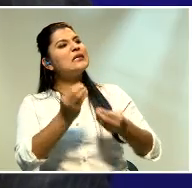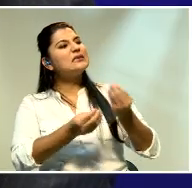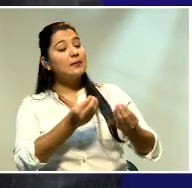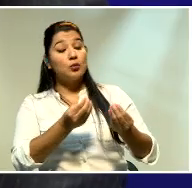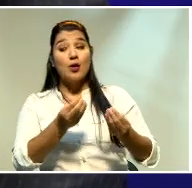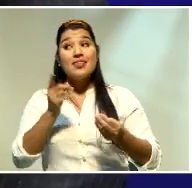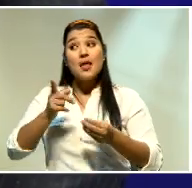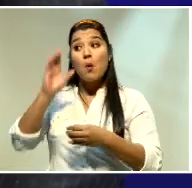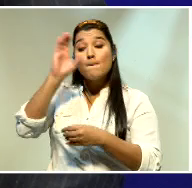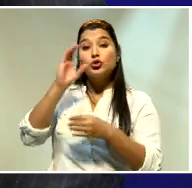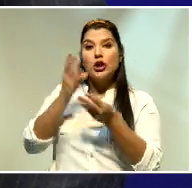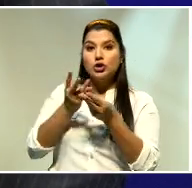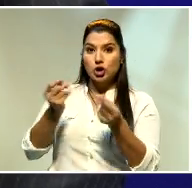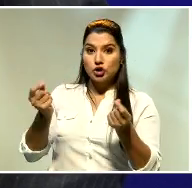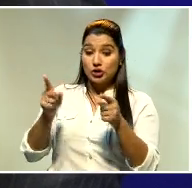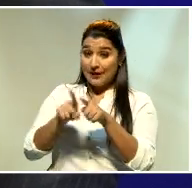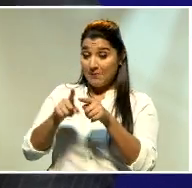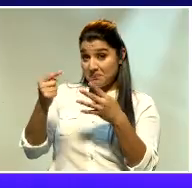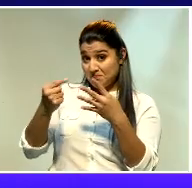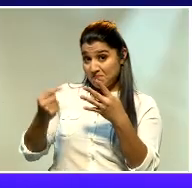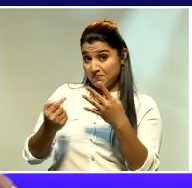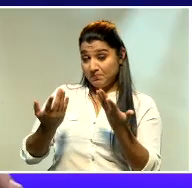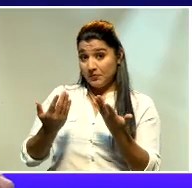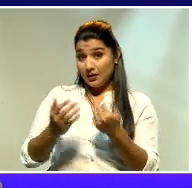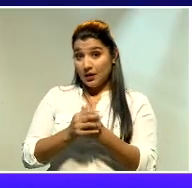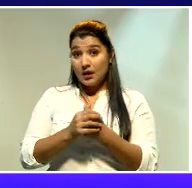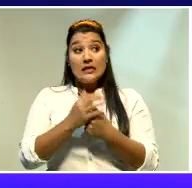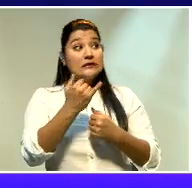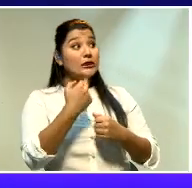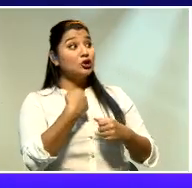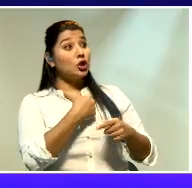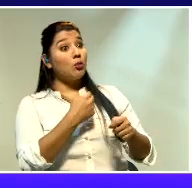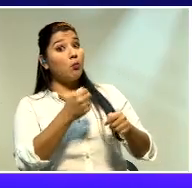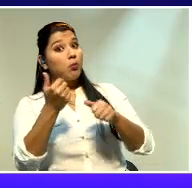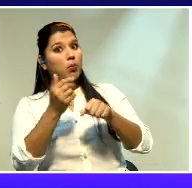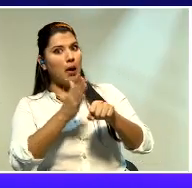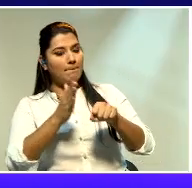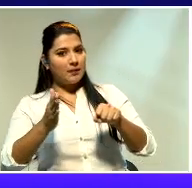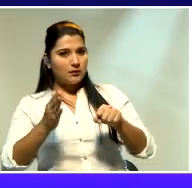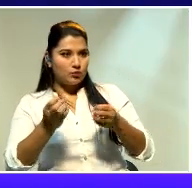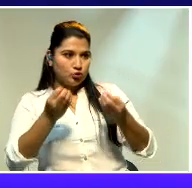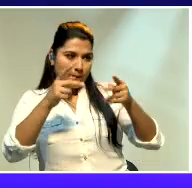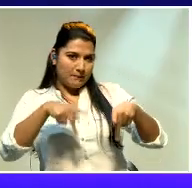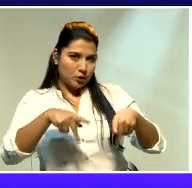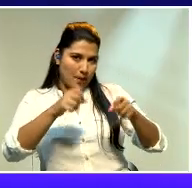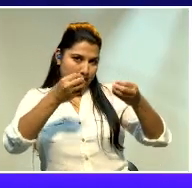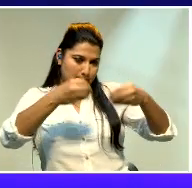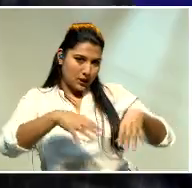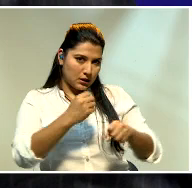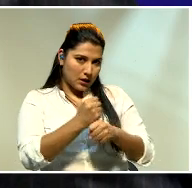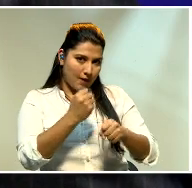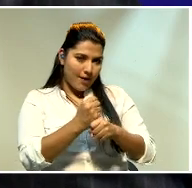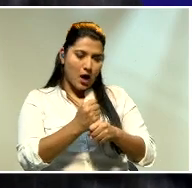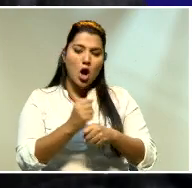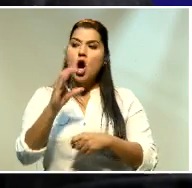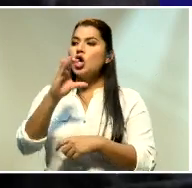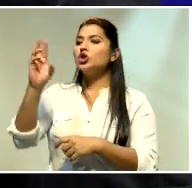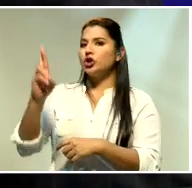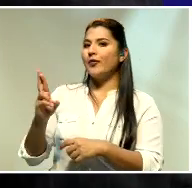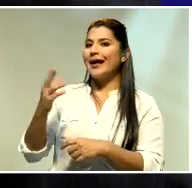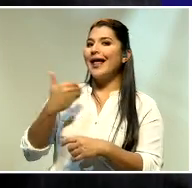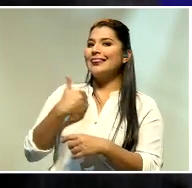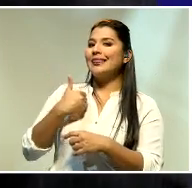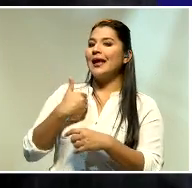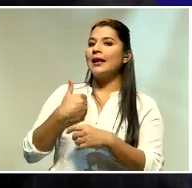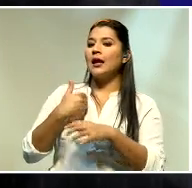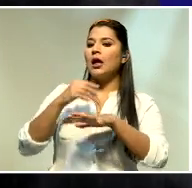buscar alternativas también. Por un lado está que Primero si sacamos las piñeras, hay mucha gente que se queda sin trabajo. Costa Rica tiene un mapeo de los tipos de